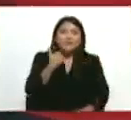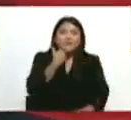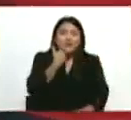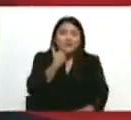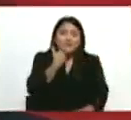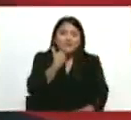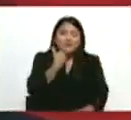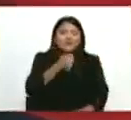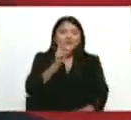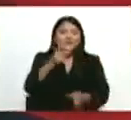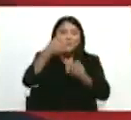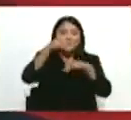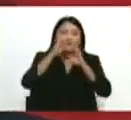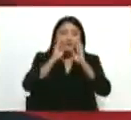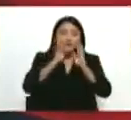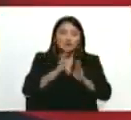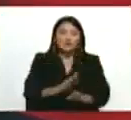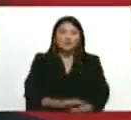sido atendidas.